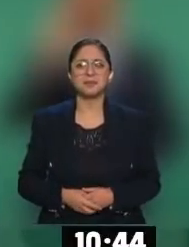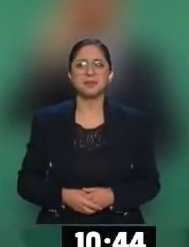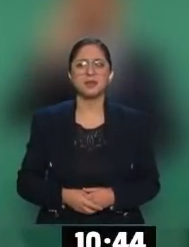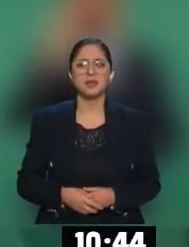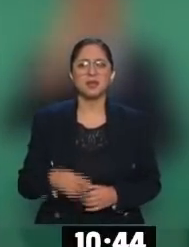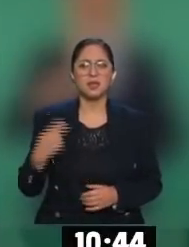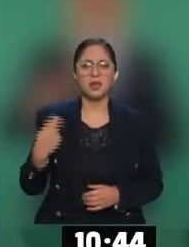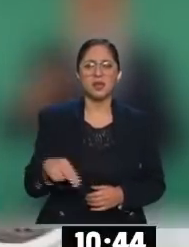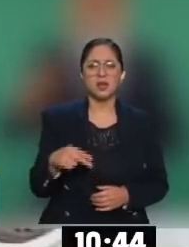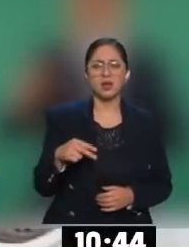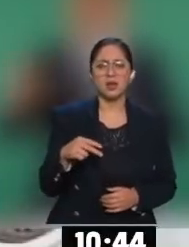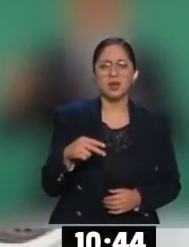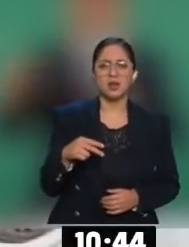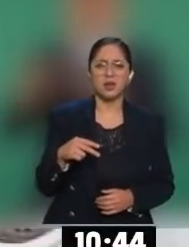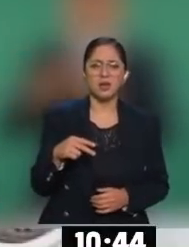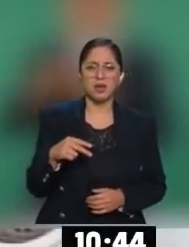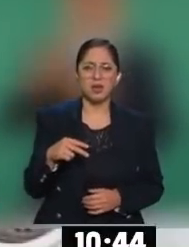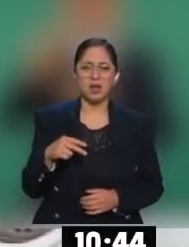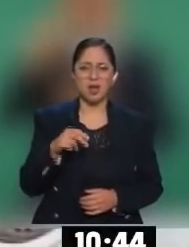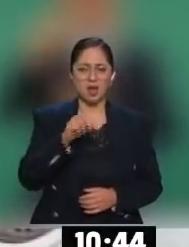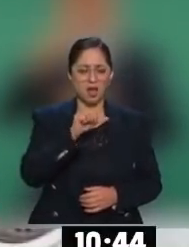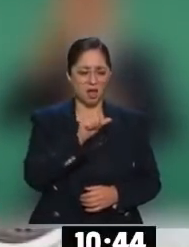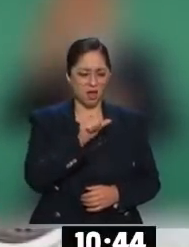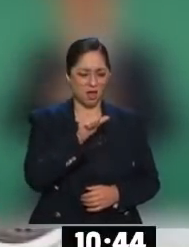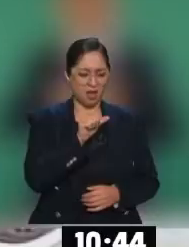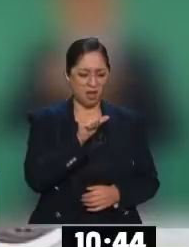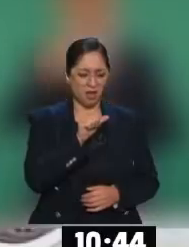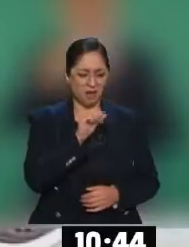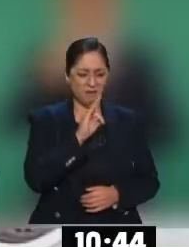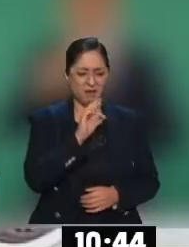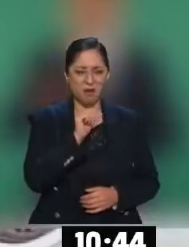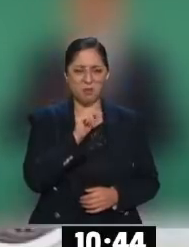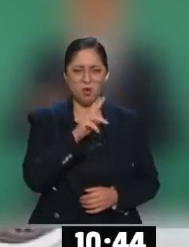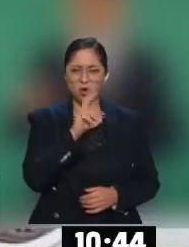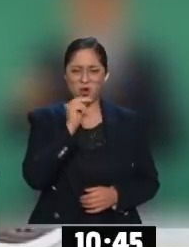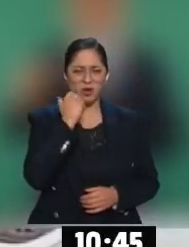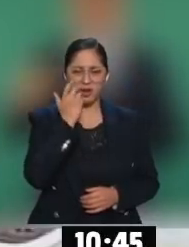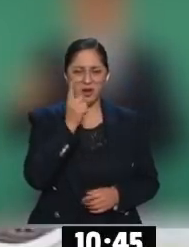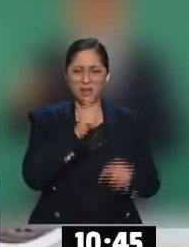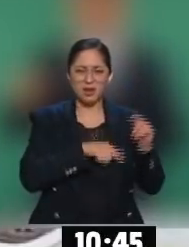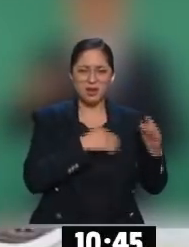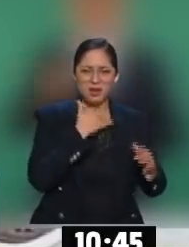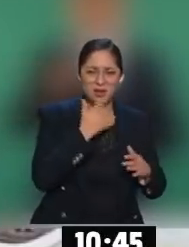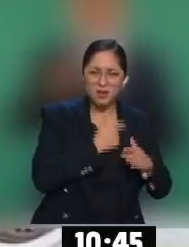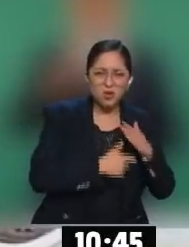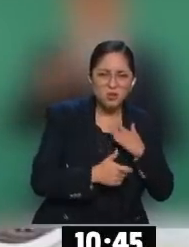Unidos en favor de la corrupción, ¿cómo se llama? Los de Claudio,